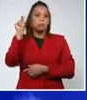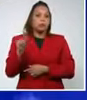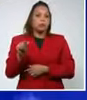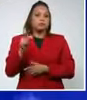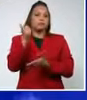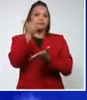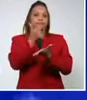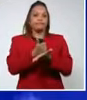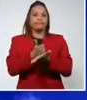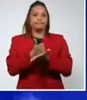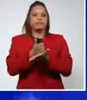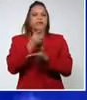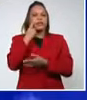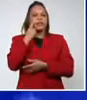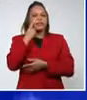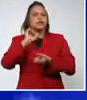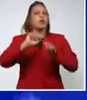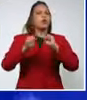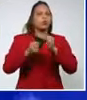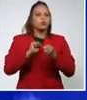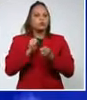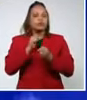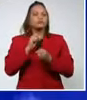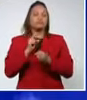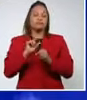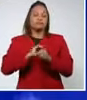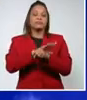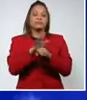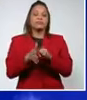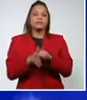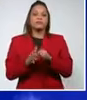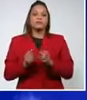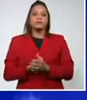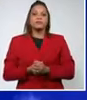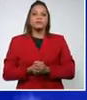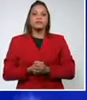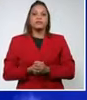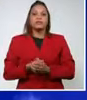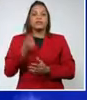un control de la enfermedad, 2 casos autóctonos ayer